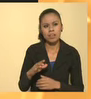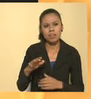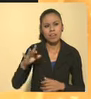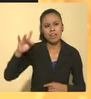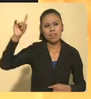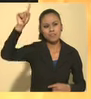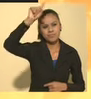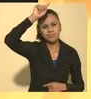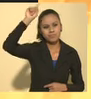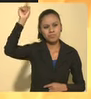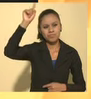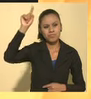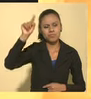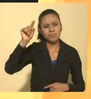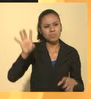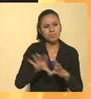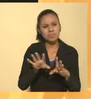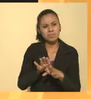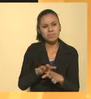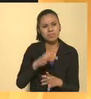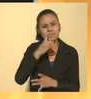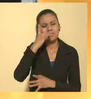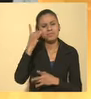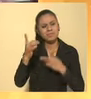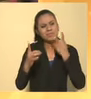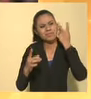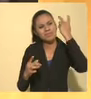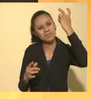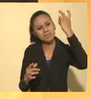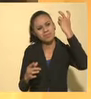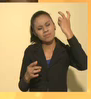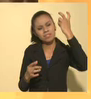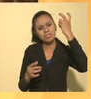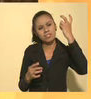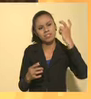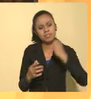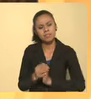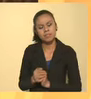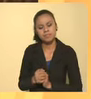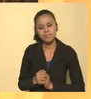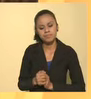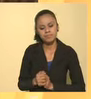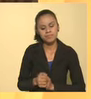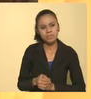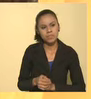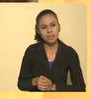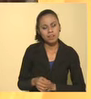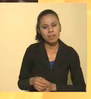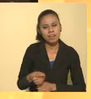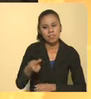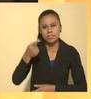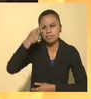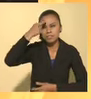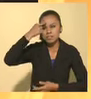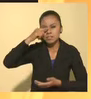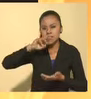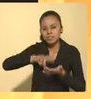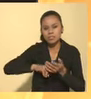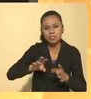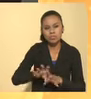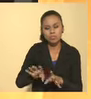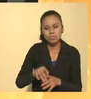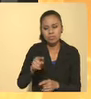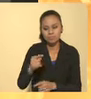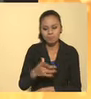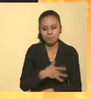El techo. ¿Cómo le llamas a este montaje? Pues mira, es realmente como crear una sensación de que estás dentro de un jardín,